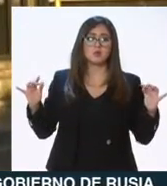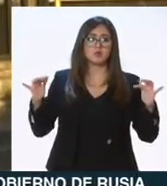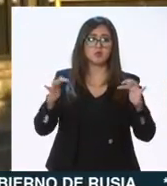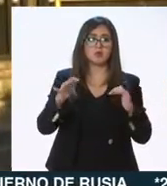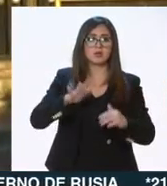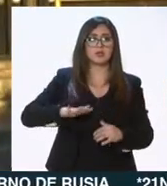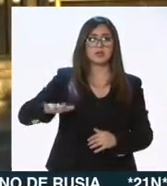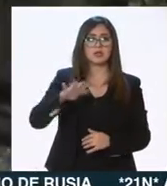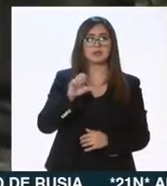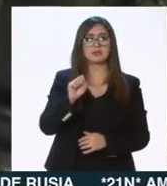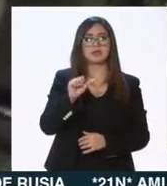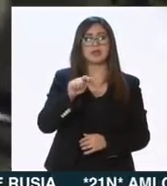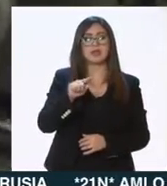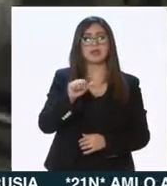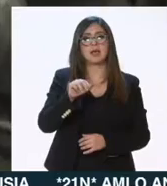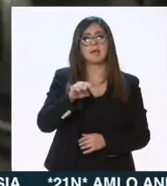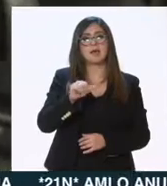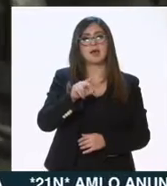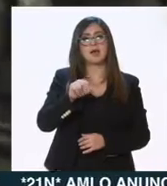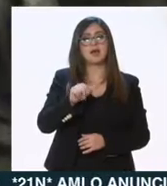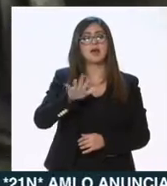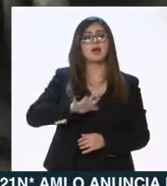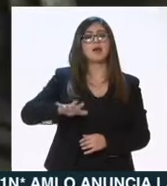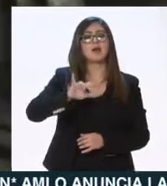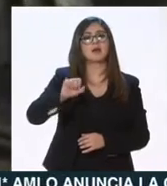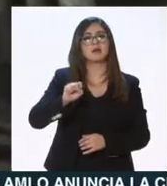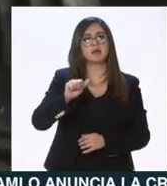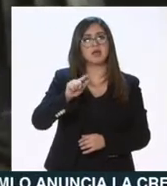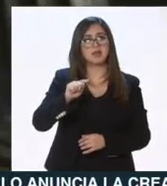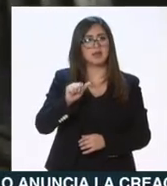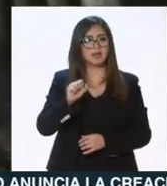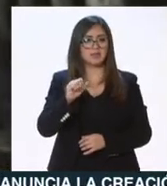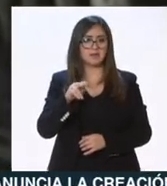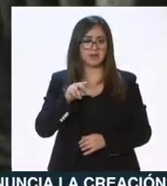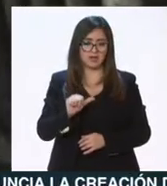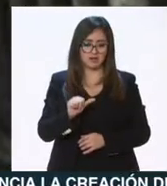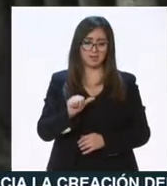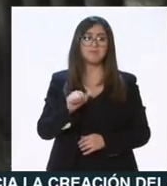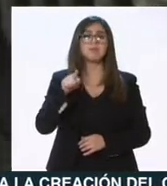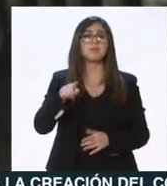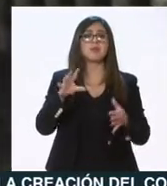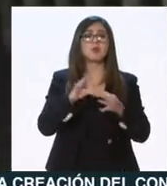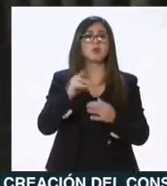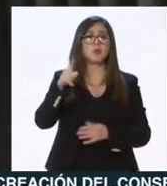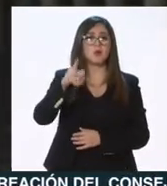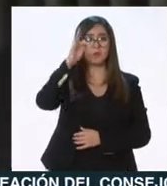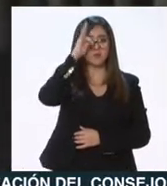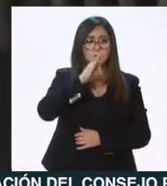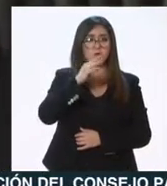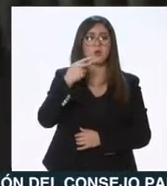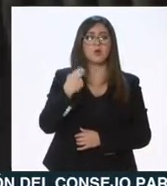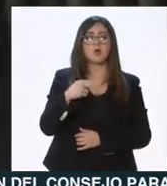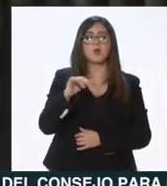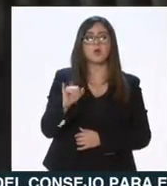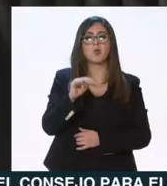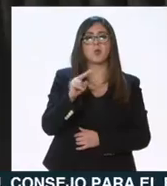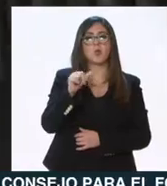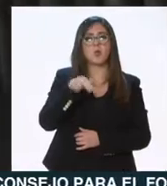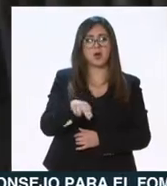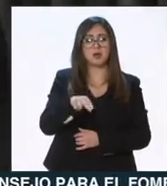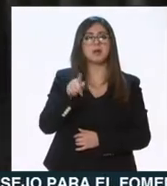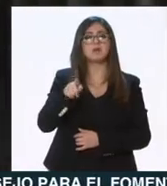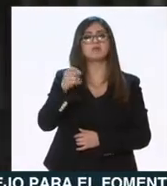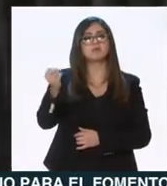Santa María, en el municipio de San Juan de Sabinas. Mediante una ceremonia litúrgica, oficiada por el párroco Juan Andrés Dávila de León,